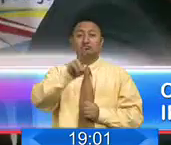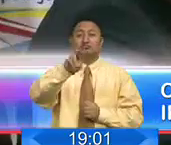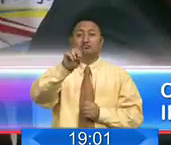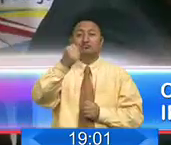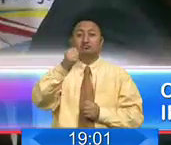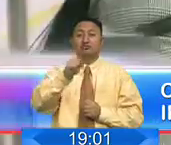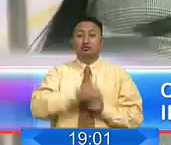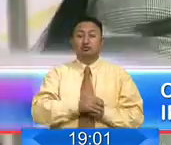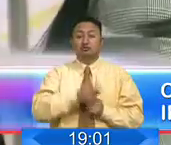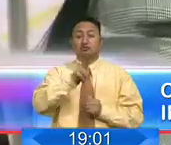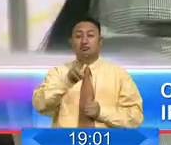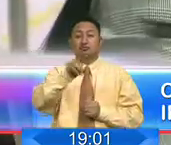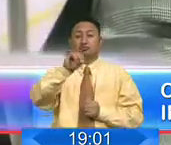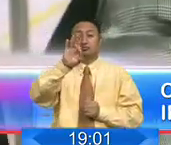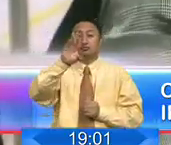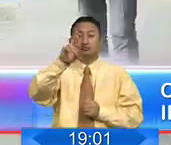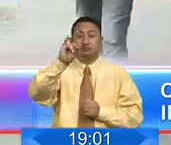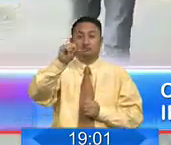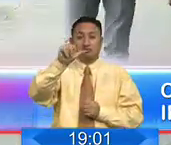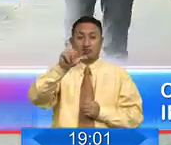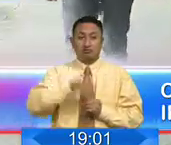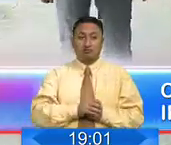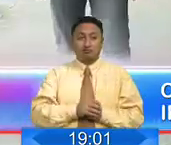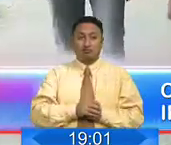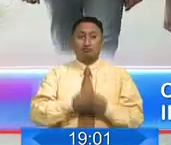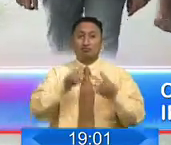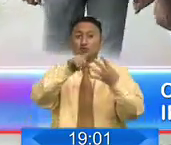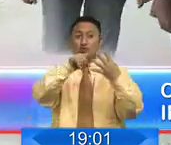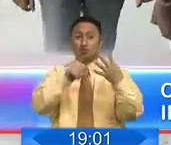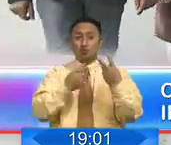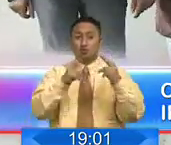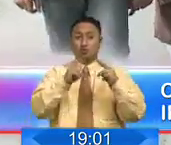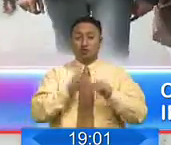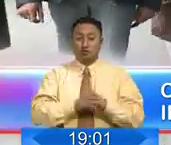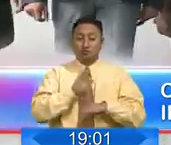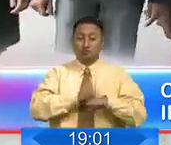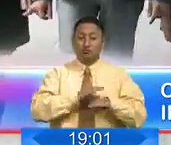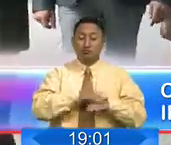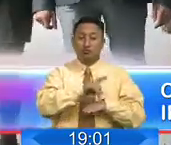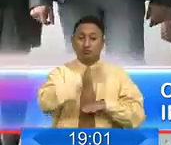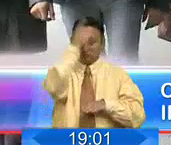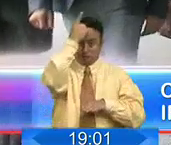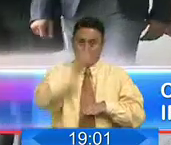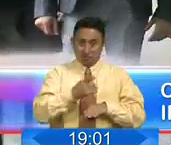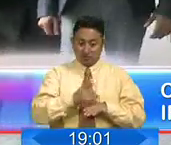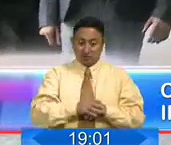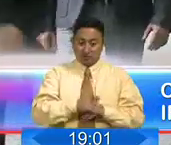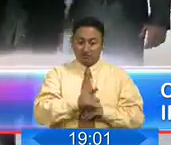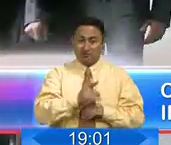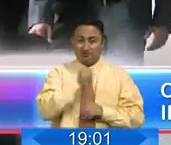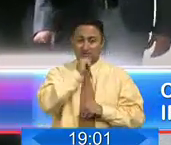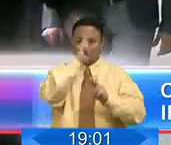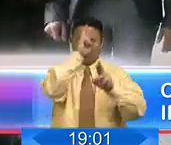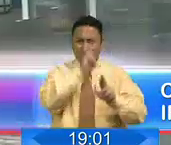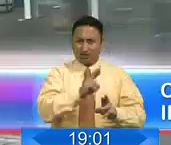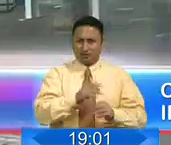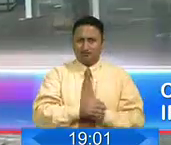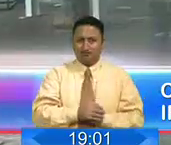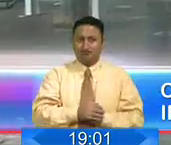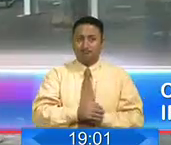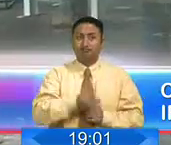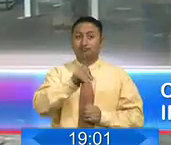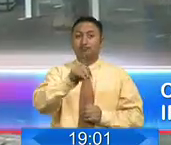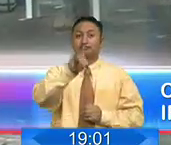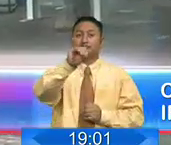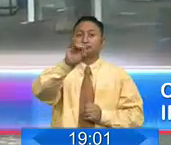Chalá y Victoria de Sintoño, están siendo investigados por incumplimiento de decisiones legítimas de autoridad competente. Diego